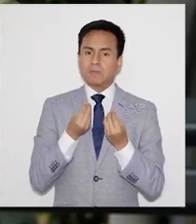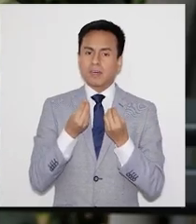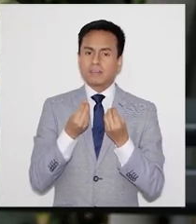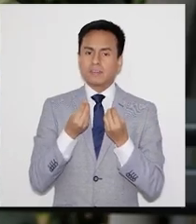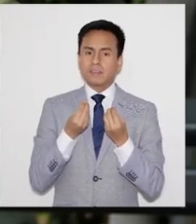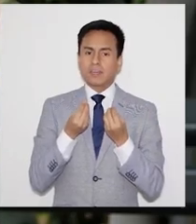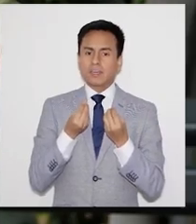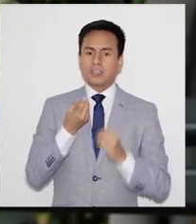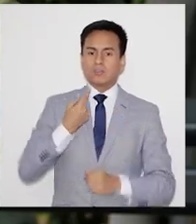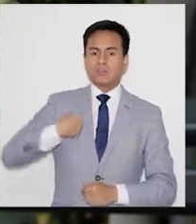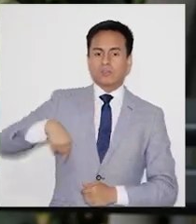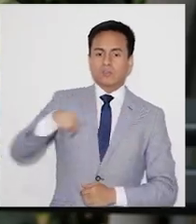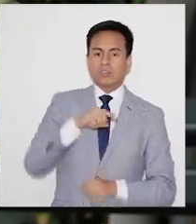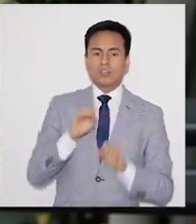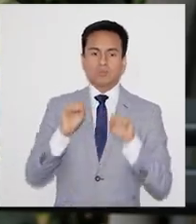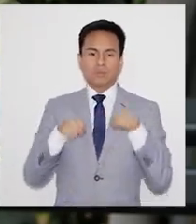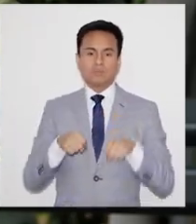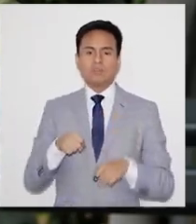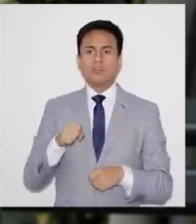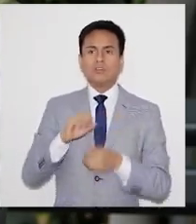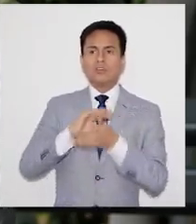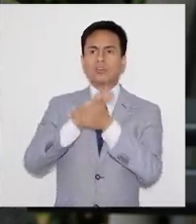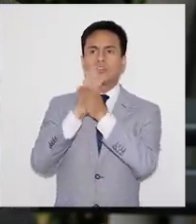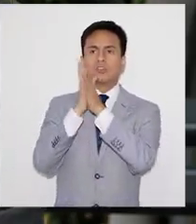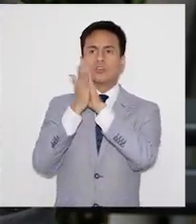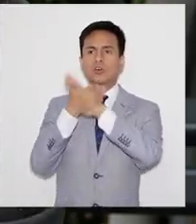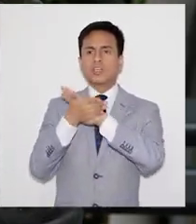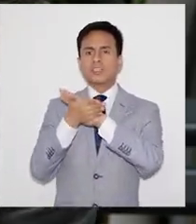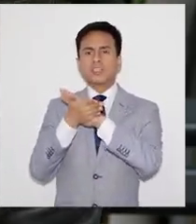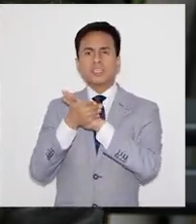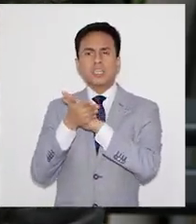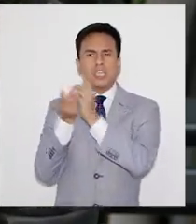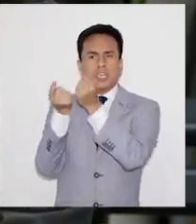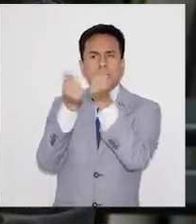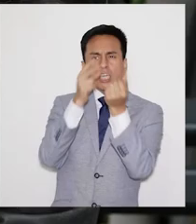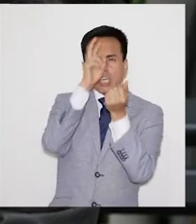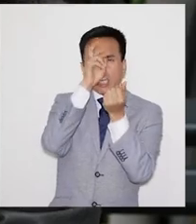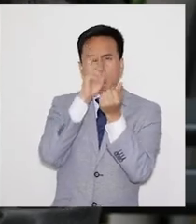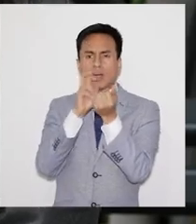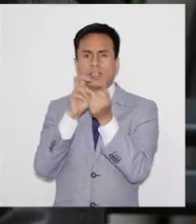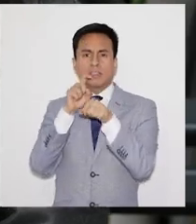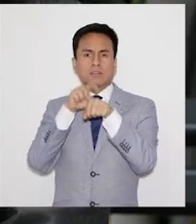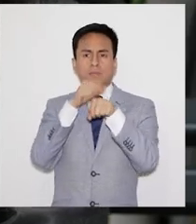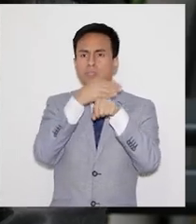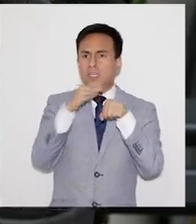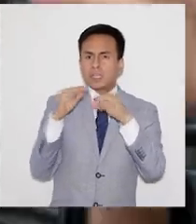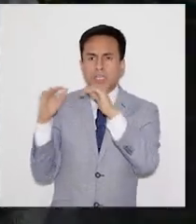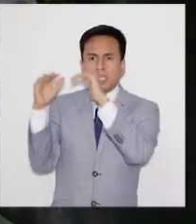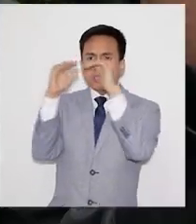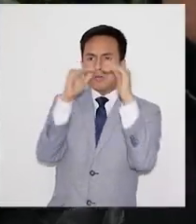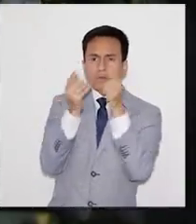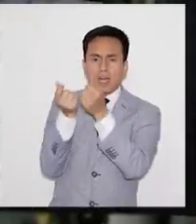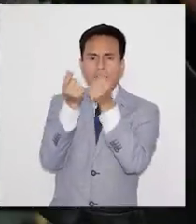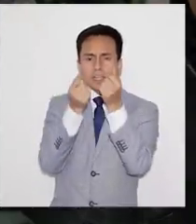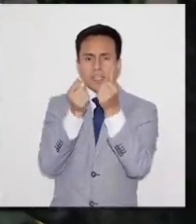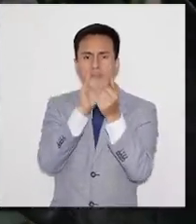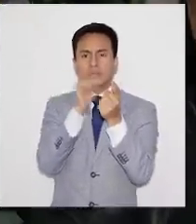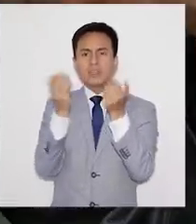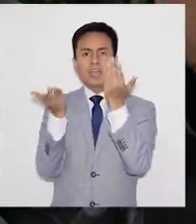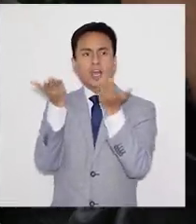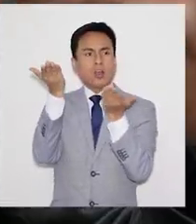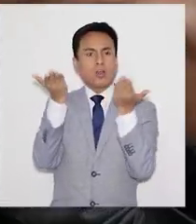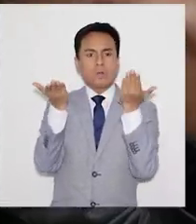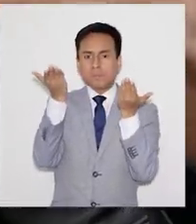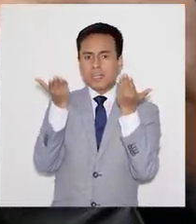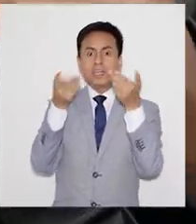si asumimos que son todas prácticamente iguales en el momento tardío? Y así podemos